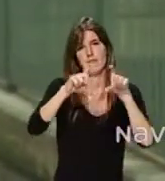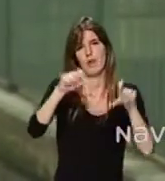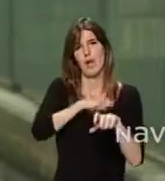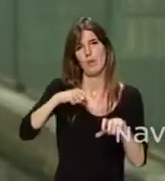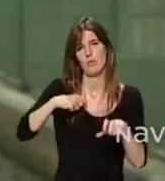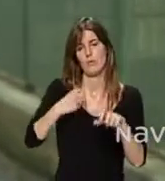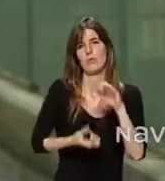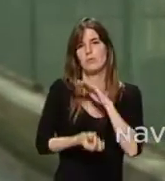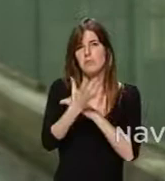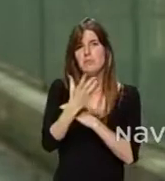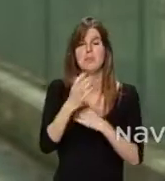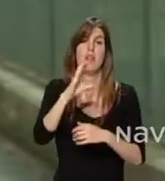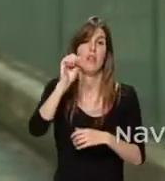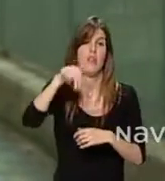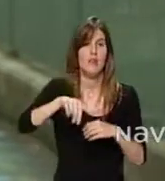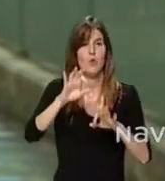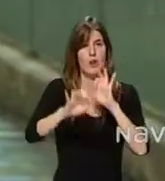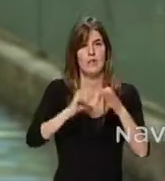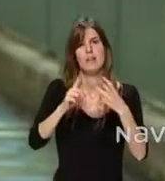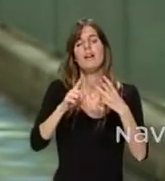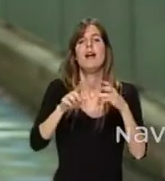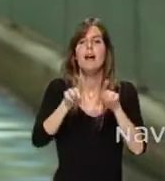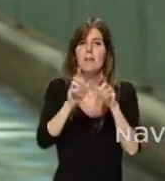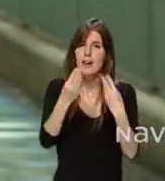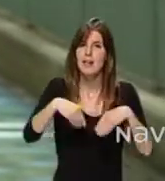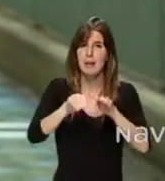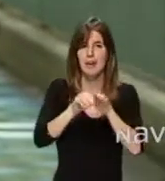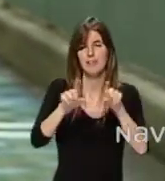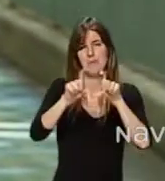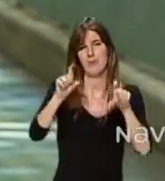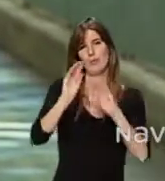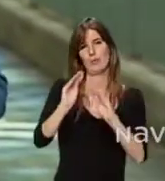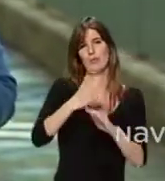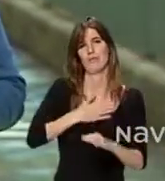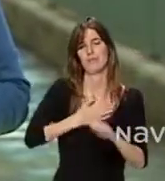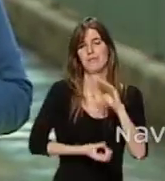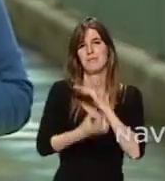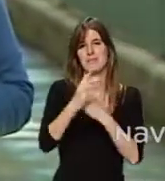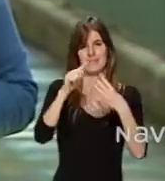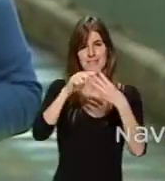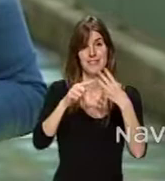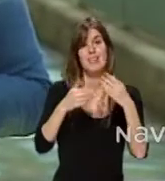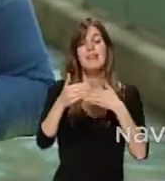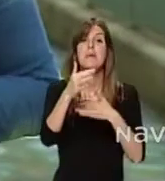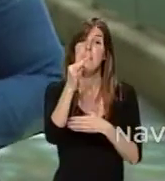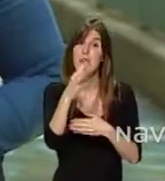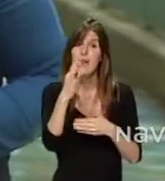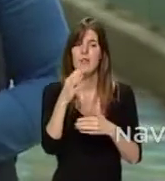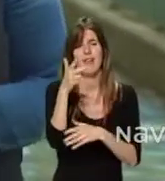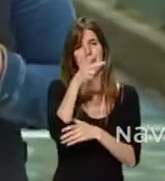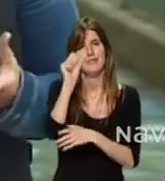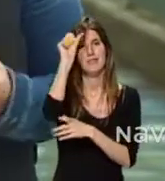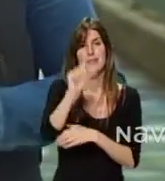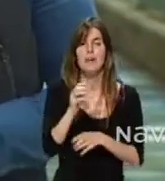además conoceremos a dos hermanas gemelas y emprendedoras. Todo eso será en la próxima media hora pero primero como